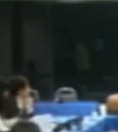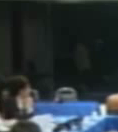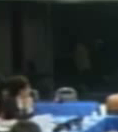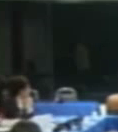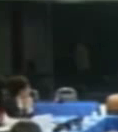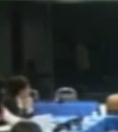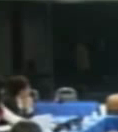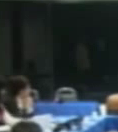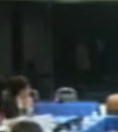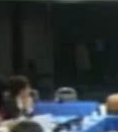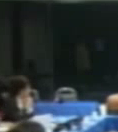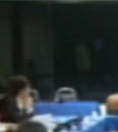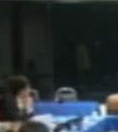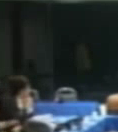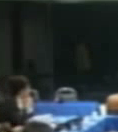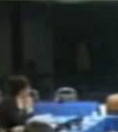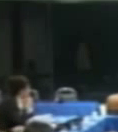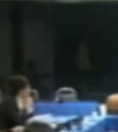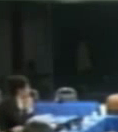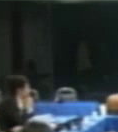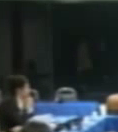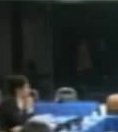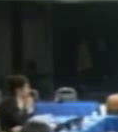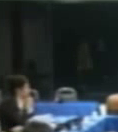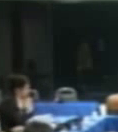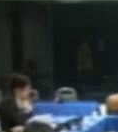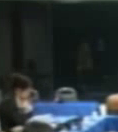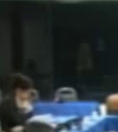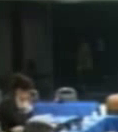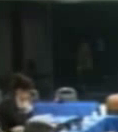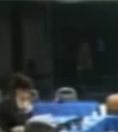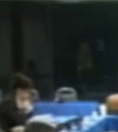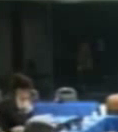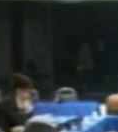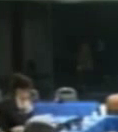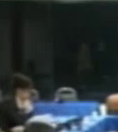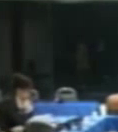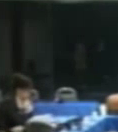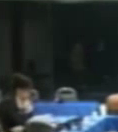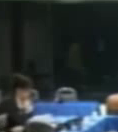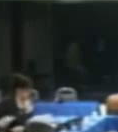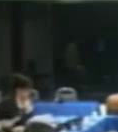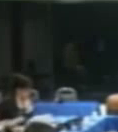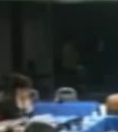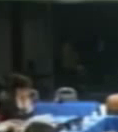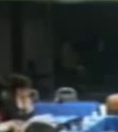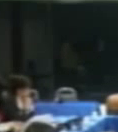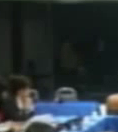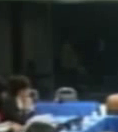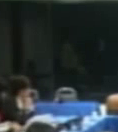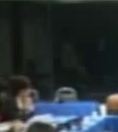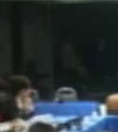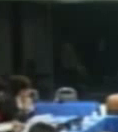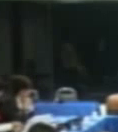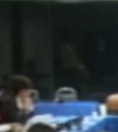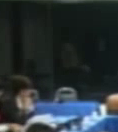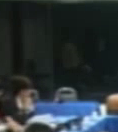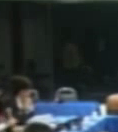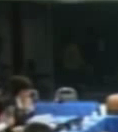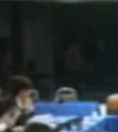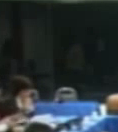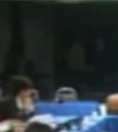es recibir información sobre los derechos humanos de las personas con discapacidad mental e intelectual en